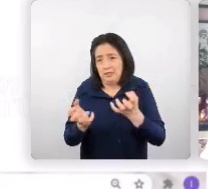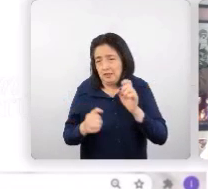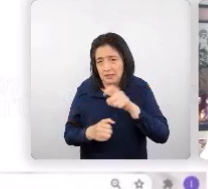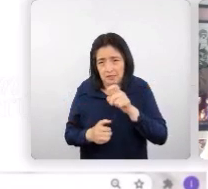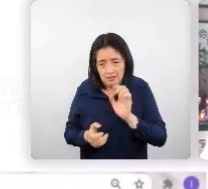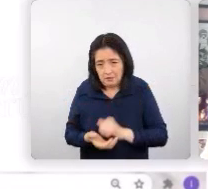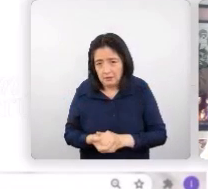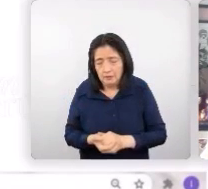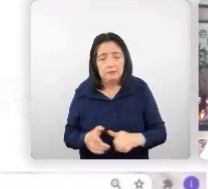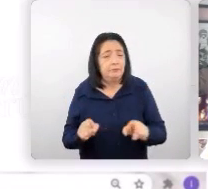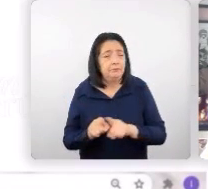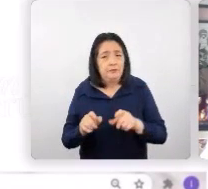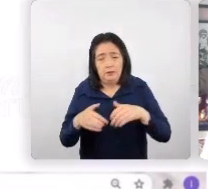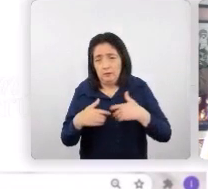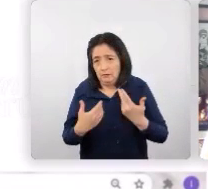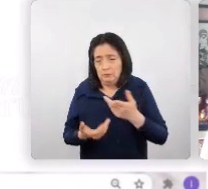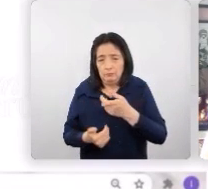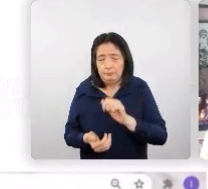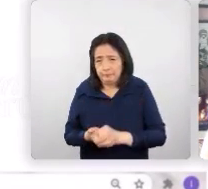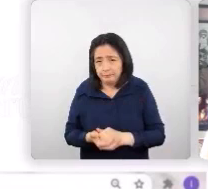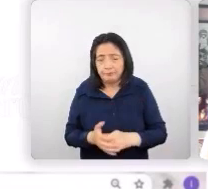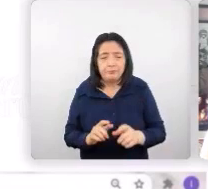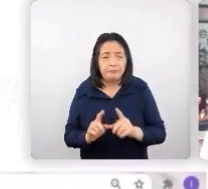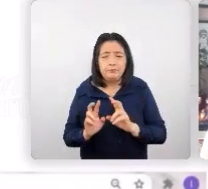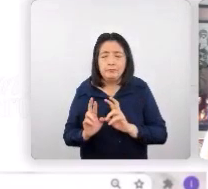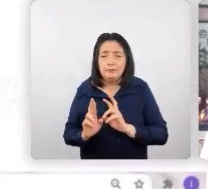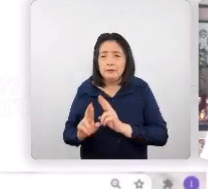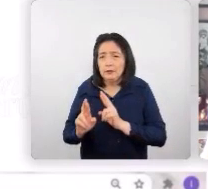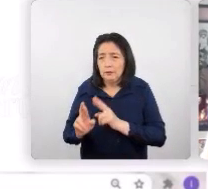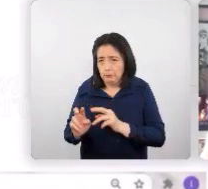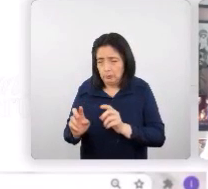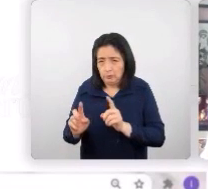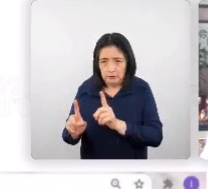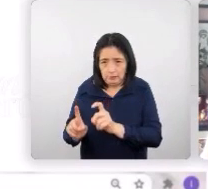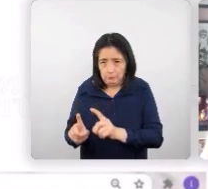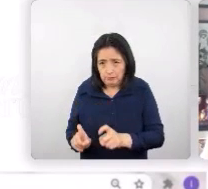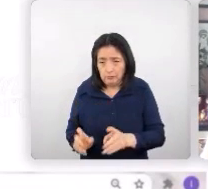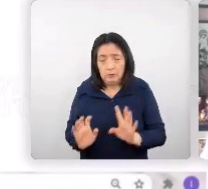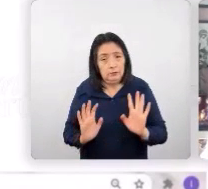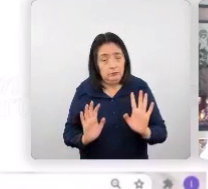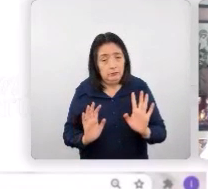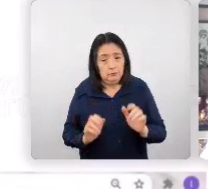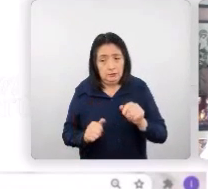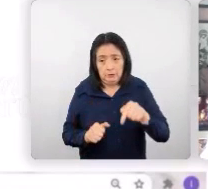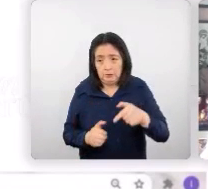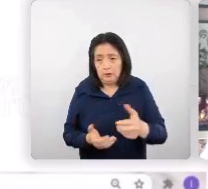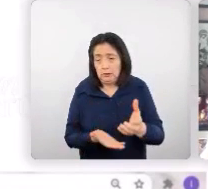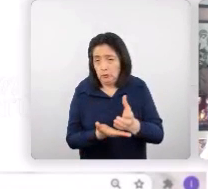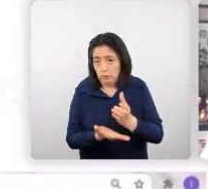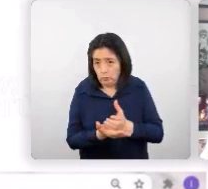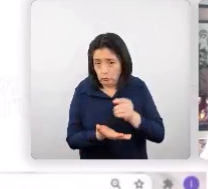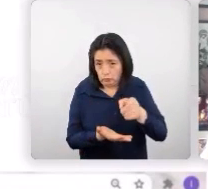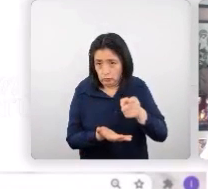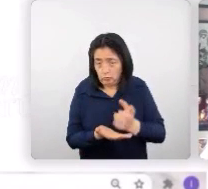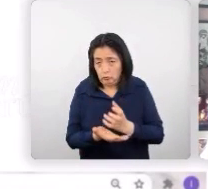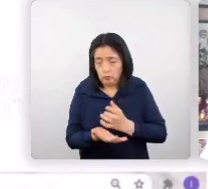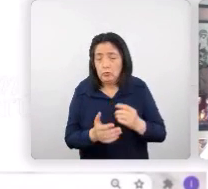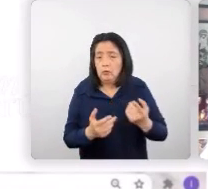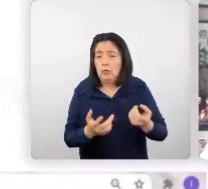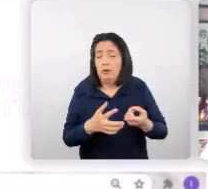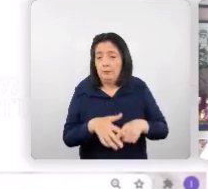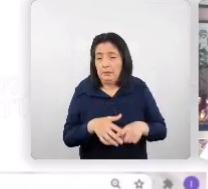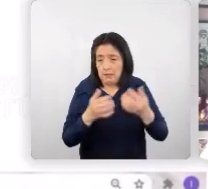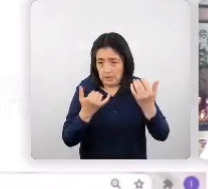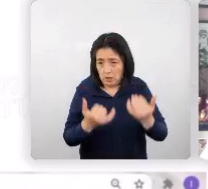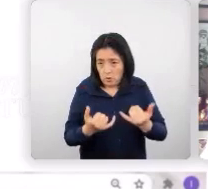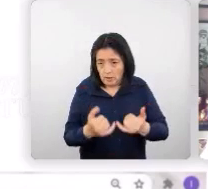requieran y puedan rendir este pequeño cuestionario. Sí, este curso va a estar disponible desde el día de hoy